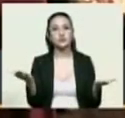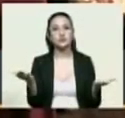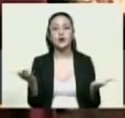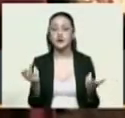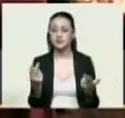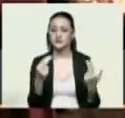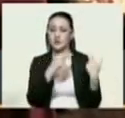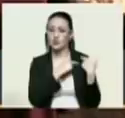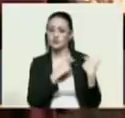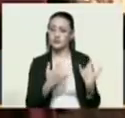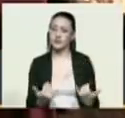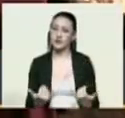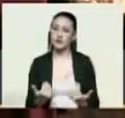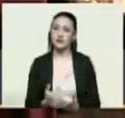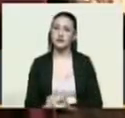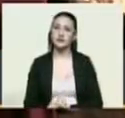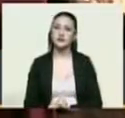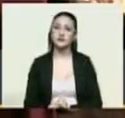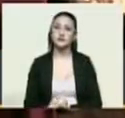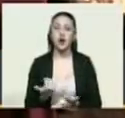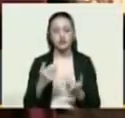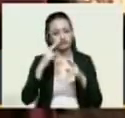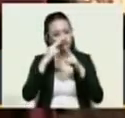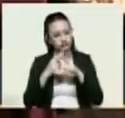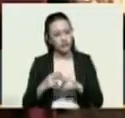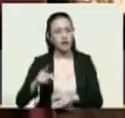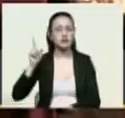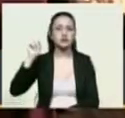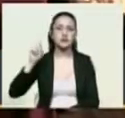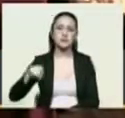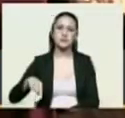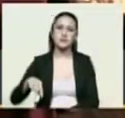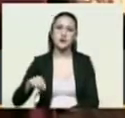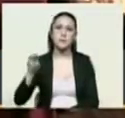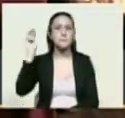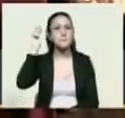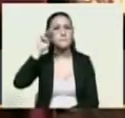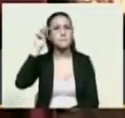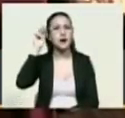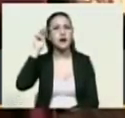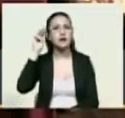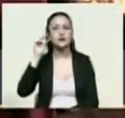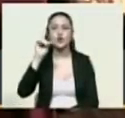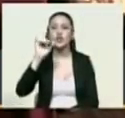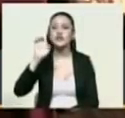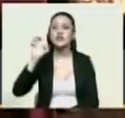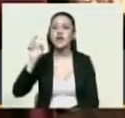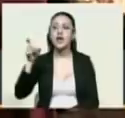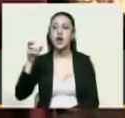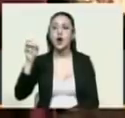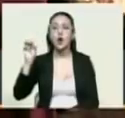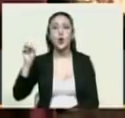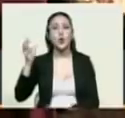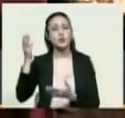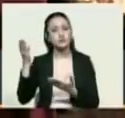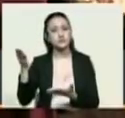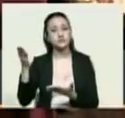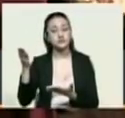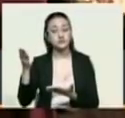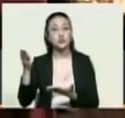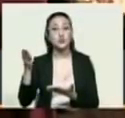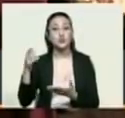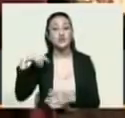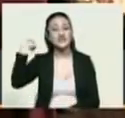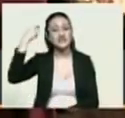sociedad. Quiero rendir homenaje al maestro Diego Rísquez, un grande de nuestra